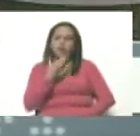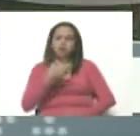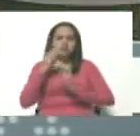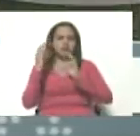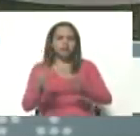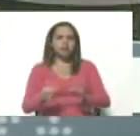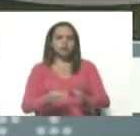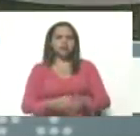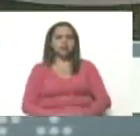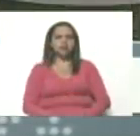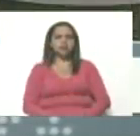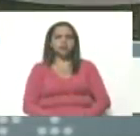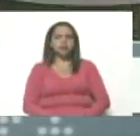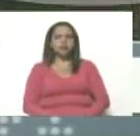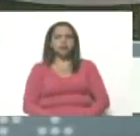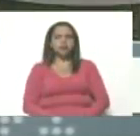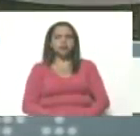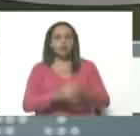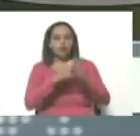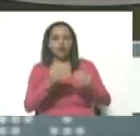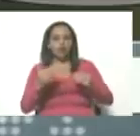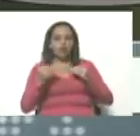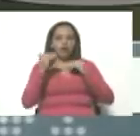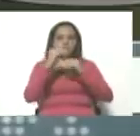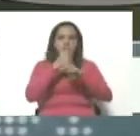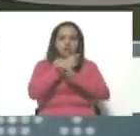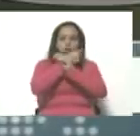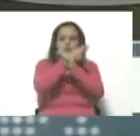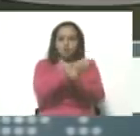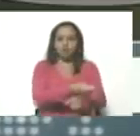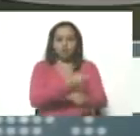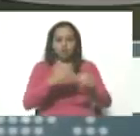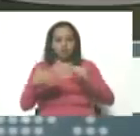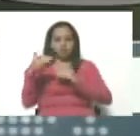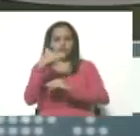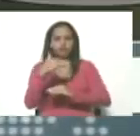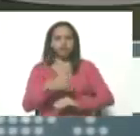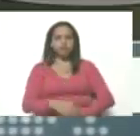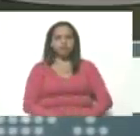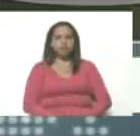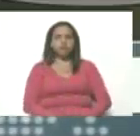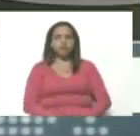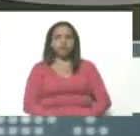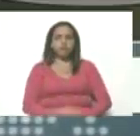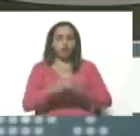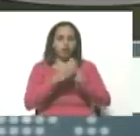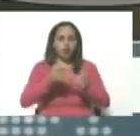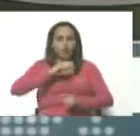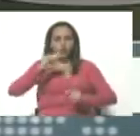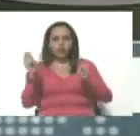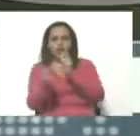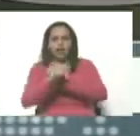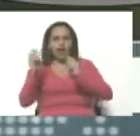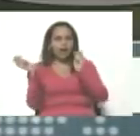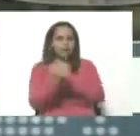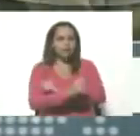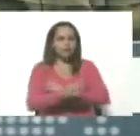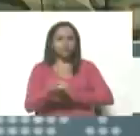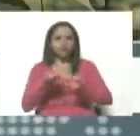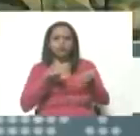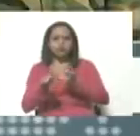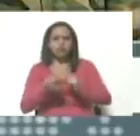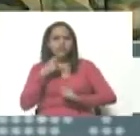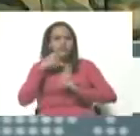verdad. Todos los ascensos, graduaciones, todos los cambios de mando,